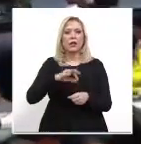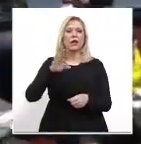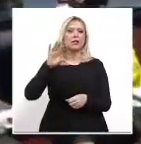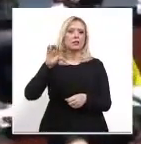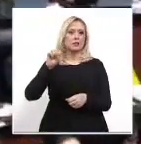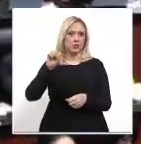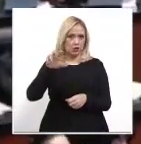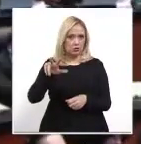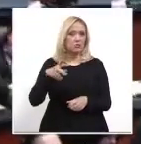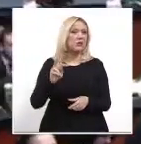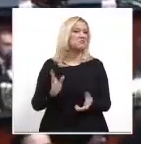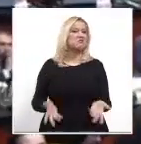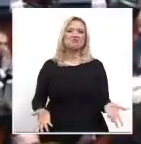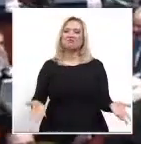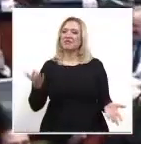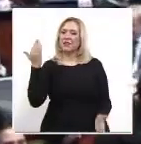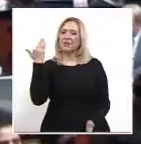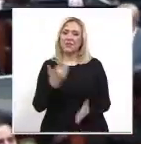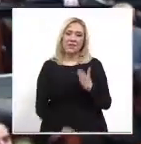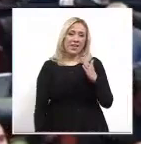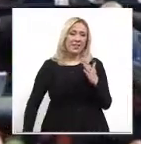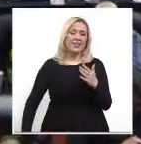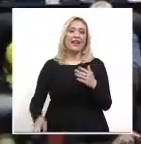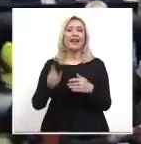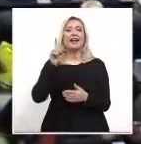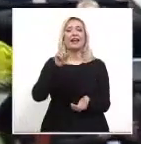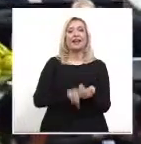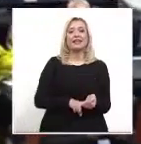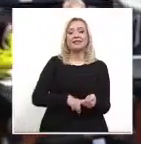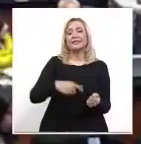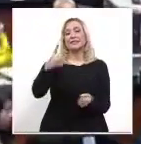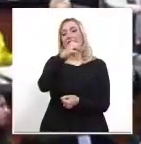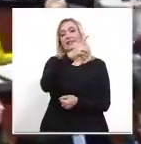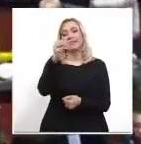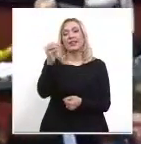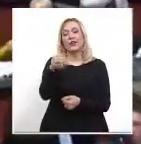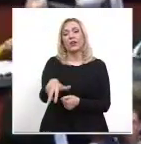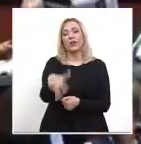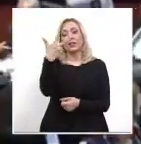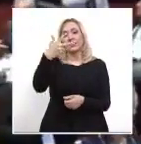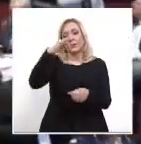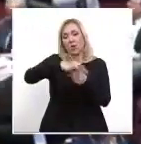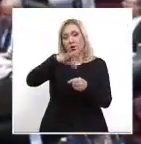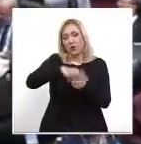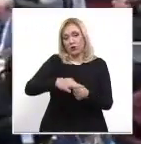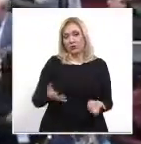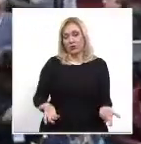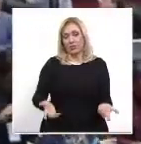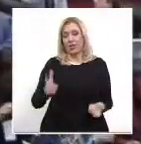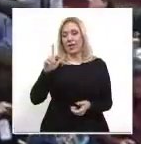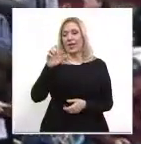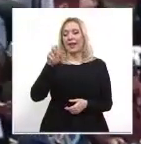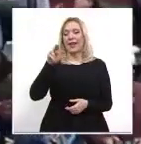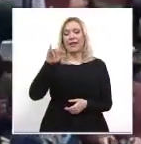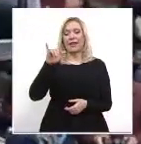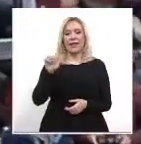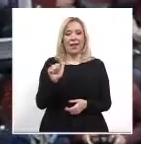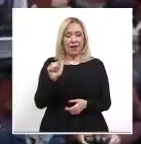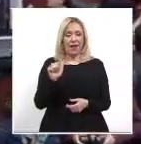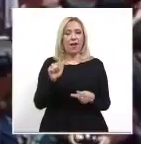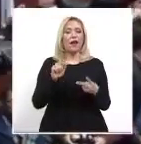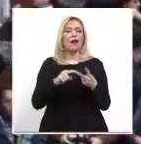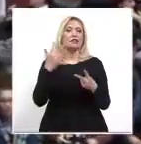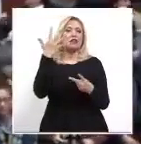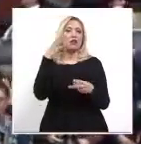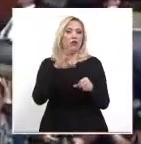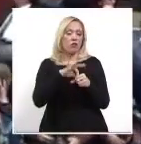fue suficiente para lograr las 2/3 partes de los 113 votantes. Lenia Batres Guadarrama obtuvo